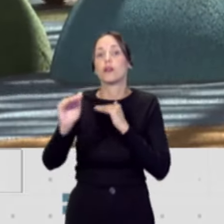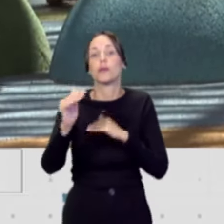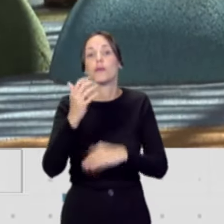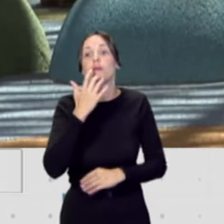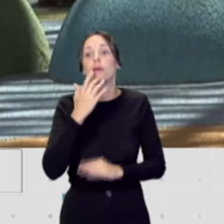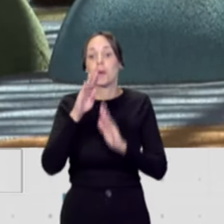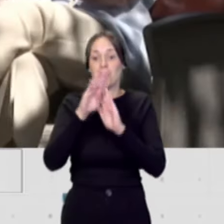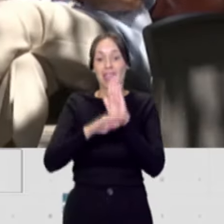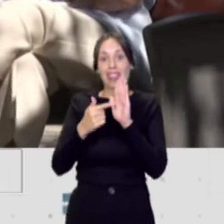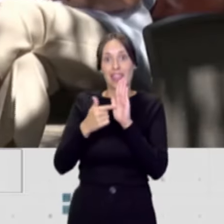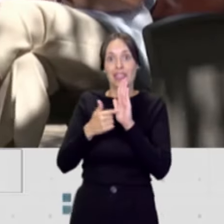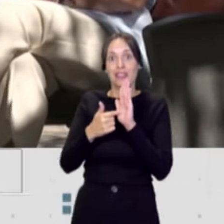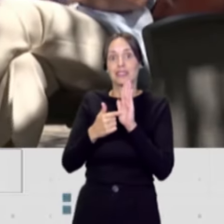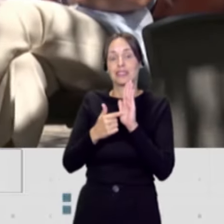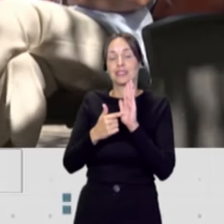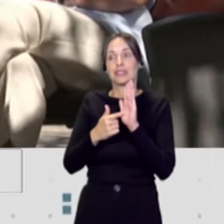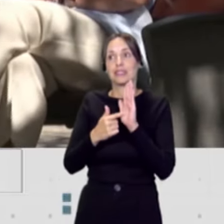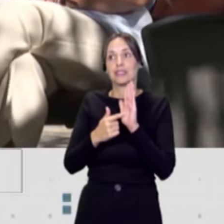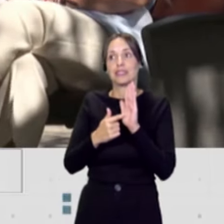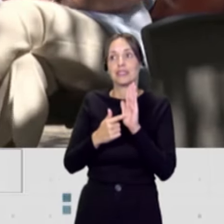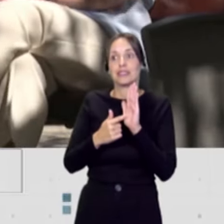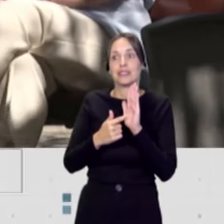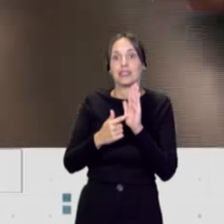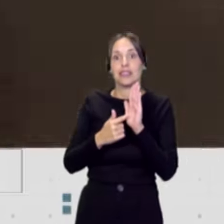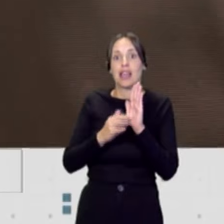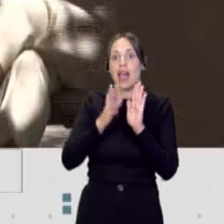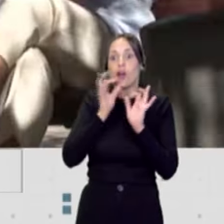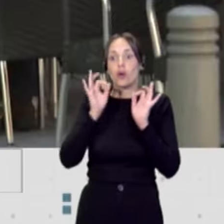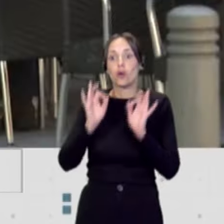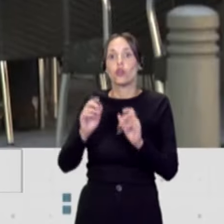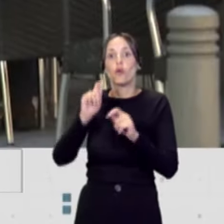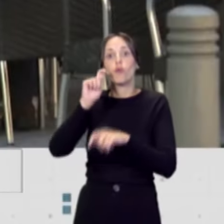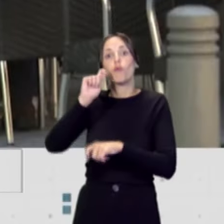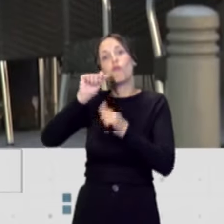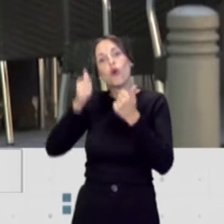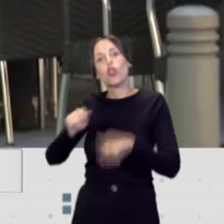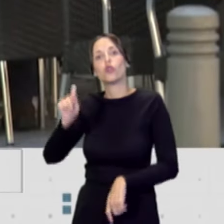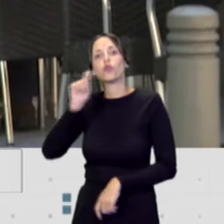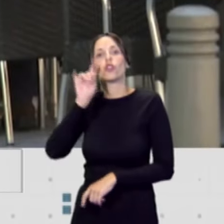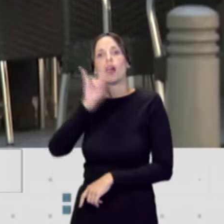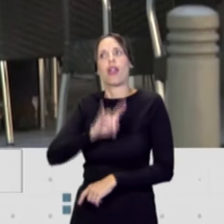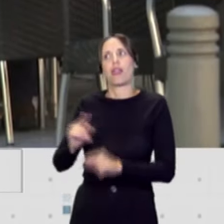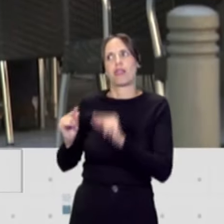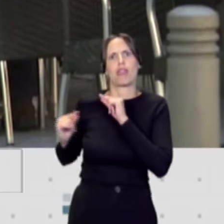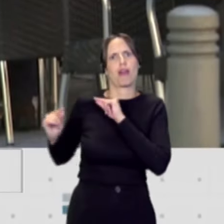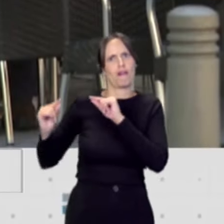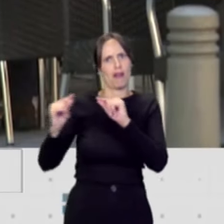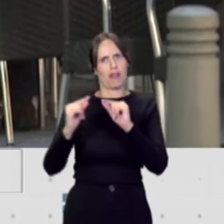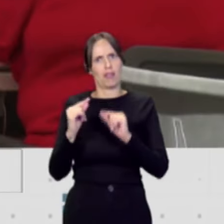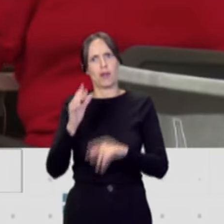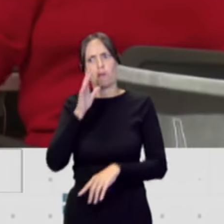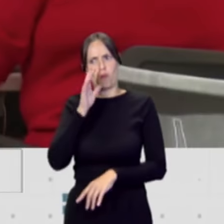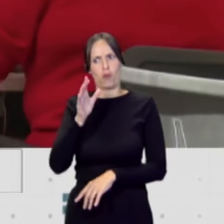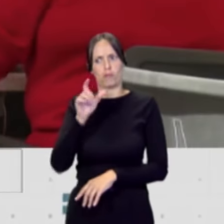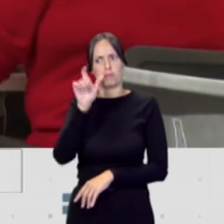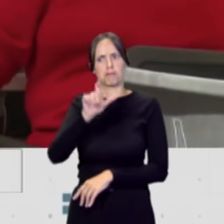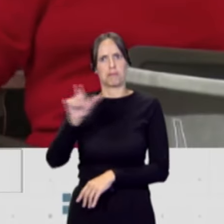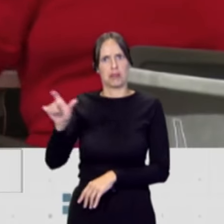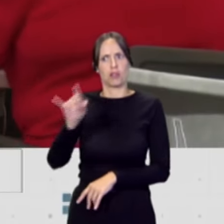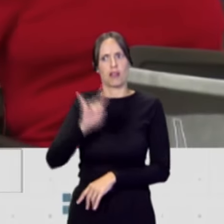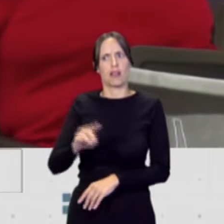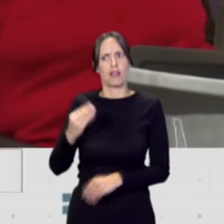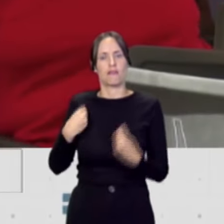presentan justo cuando pues estamos en pleno debate sobre el modelo turístico de Canarias, con una buena parte de la población que no está de acuerdo con lo que se está